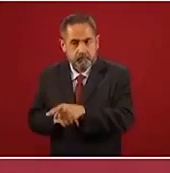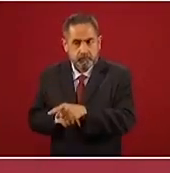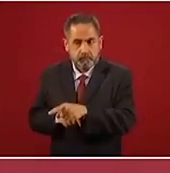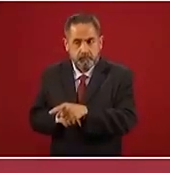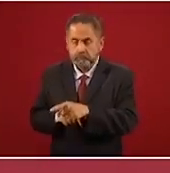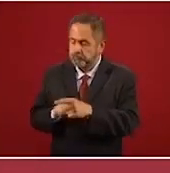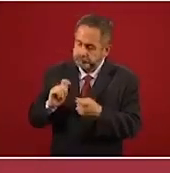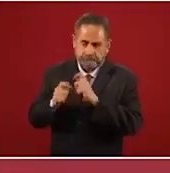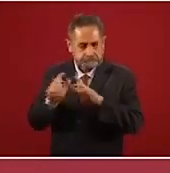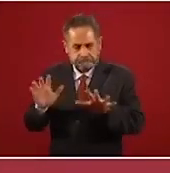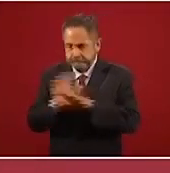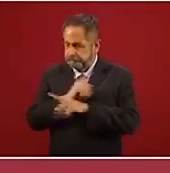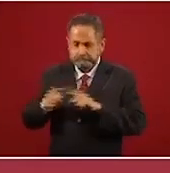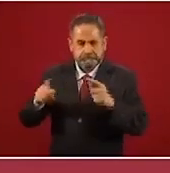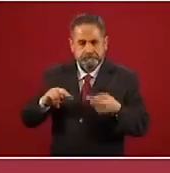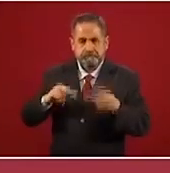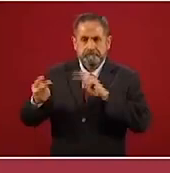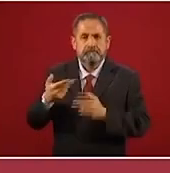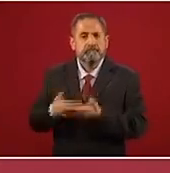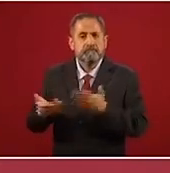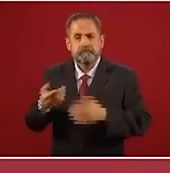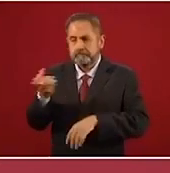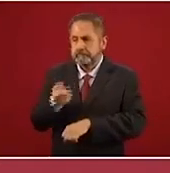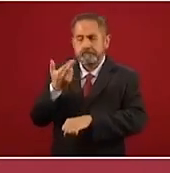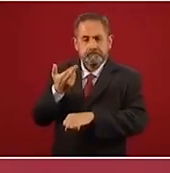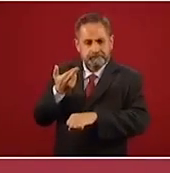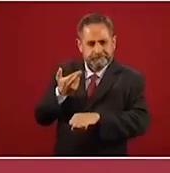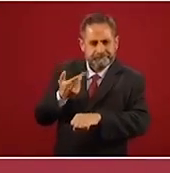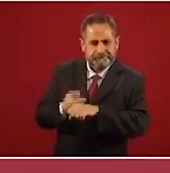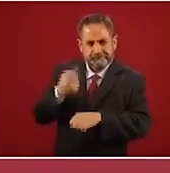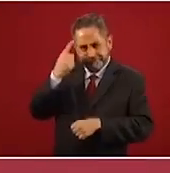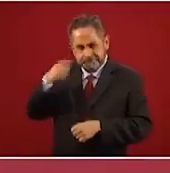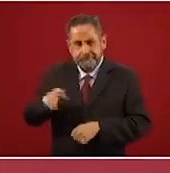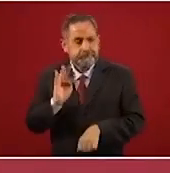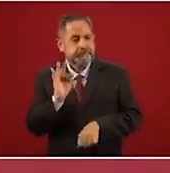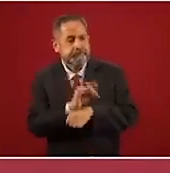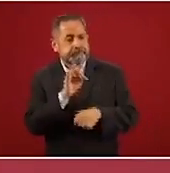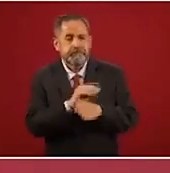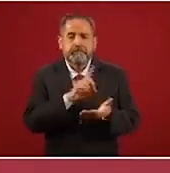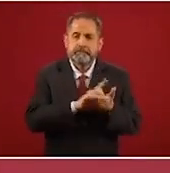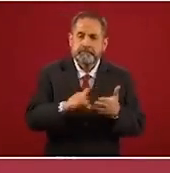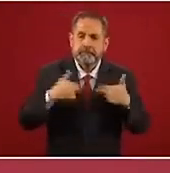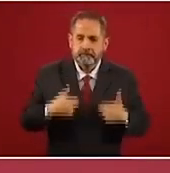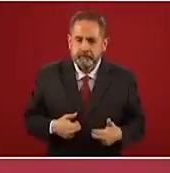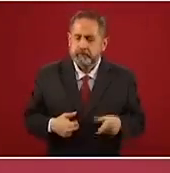se transformó y es la Secretaría para la Protección de los Derechos